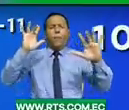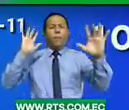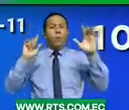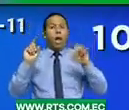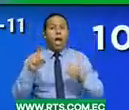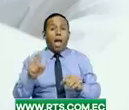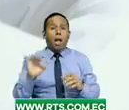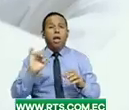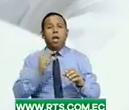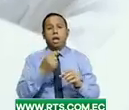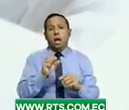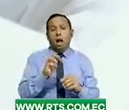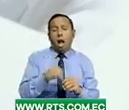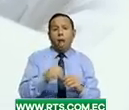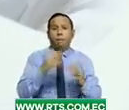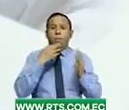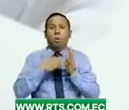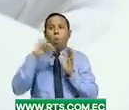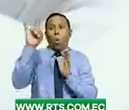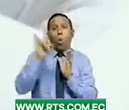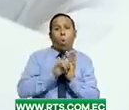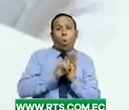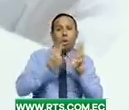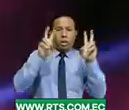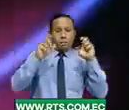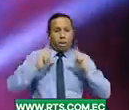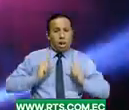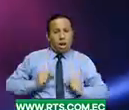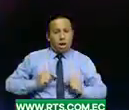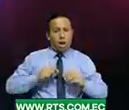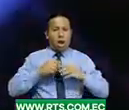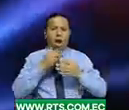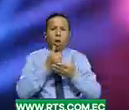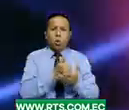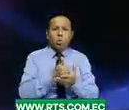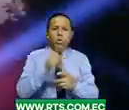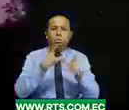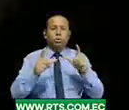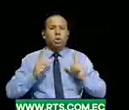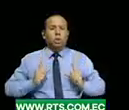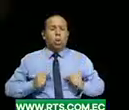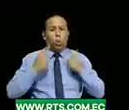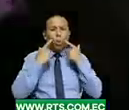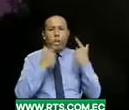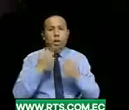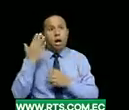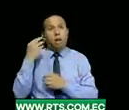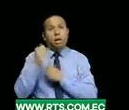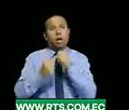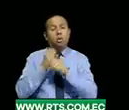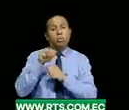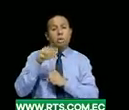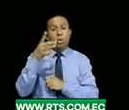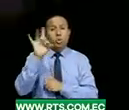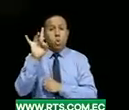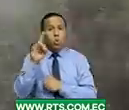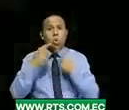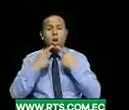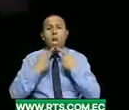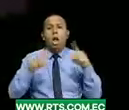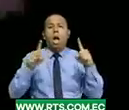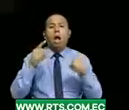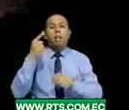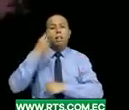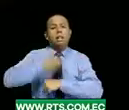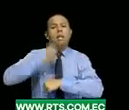en tecnología médica para crear imágenes o tratar el cáncer. Por eso, desde el 2018, la UNESCO declaró el 16 de mayo como el Día Internacional de la